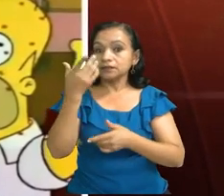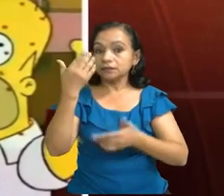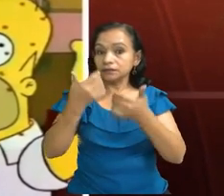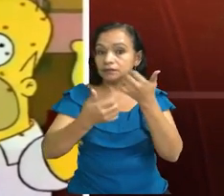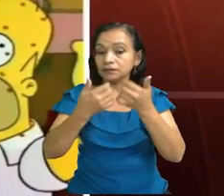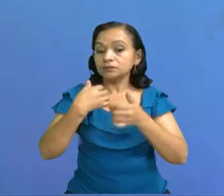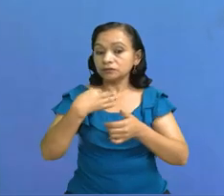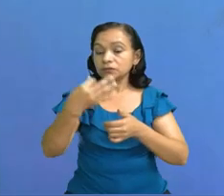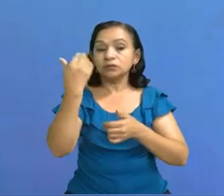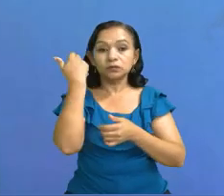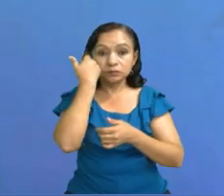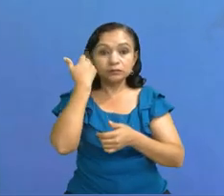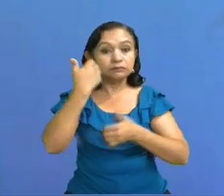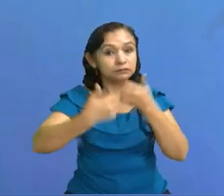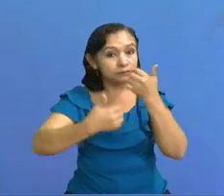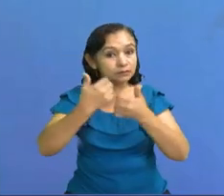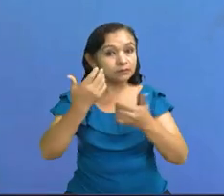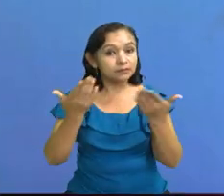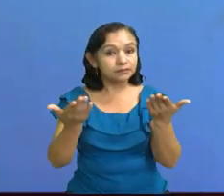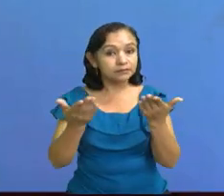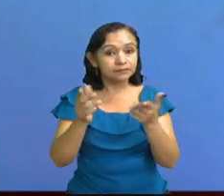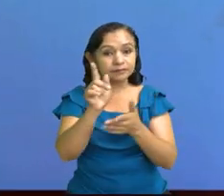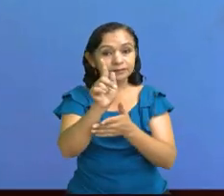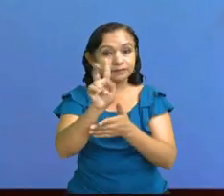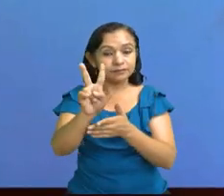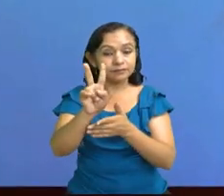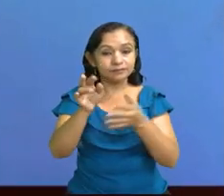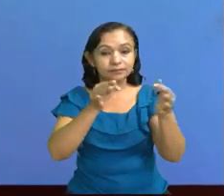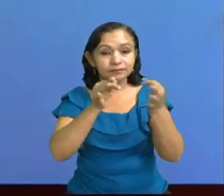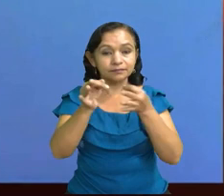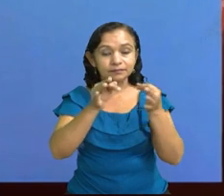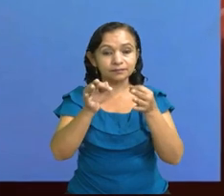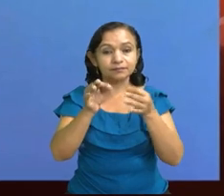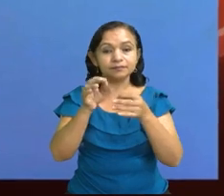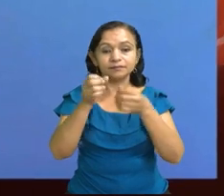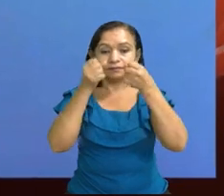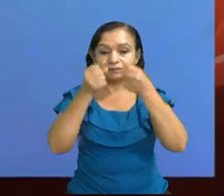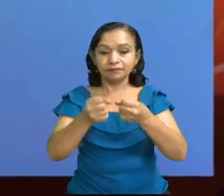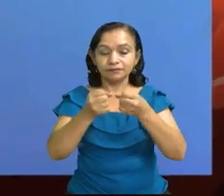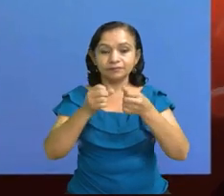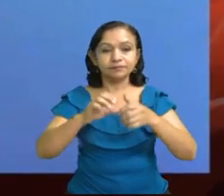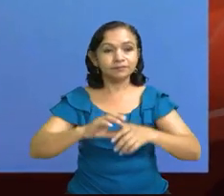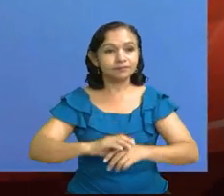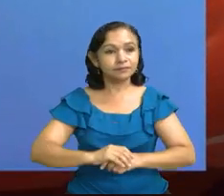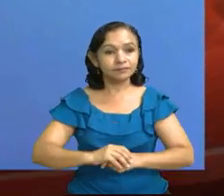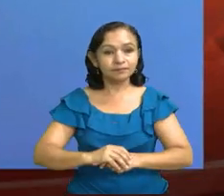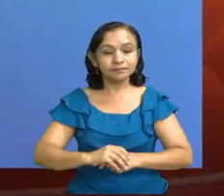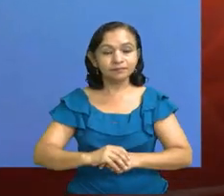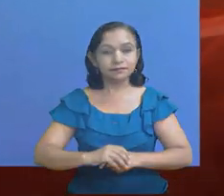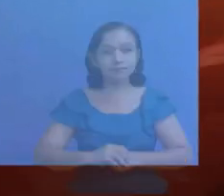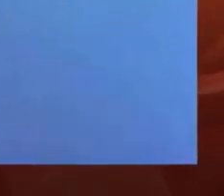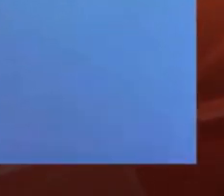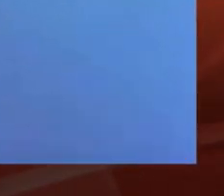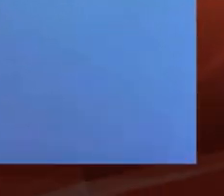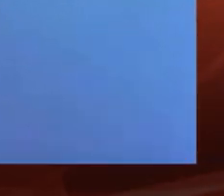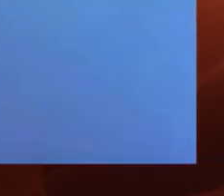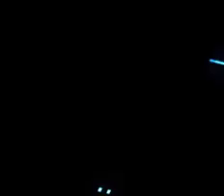nos avecina. Para el canal parlamentario les informó Miguel Carranza Mena.